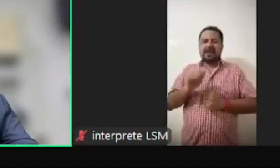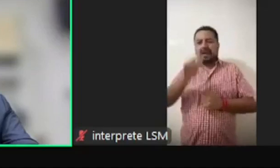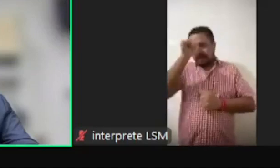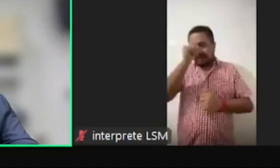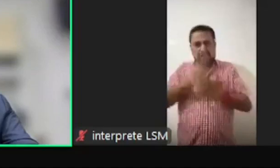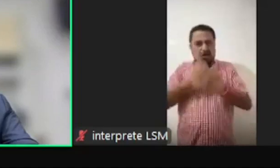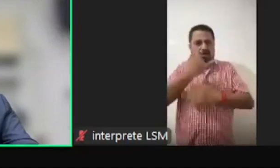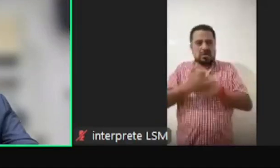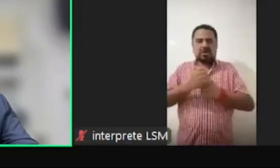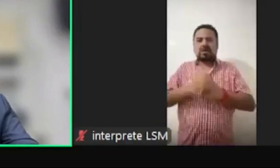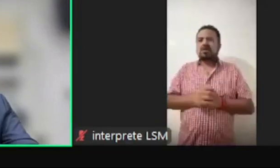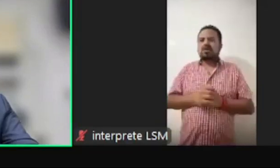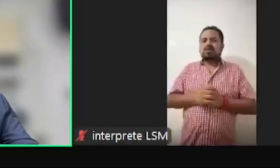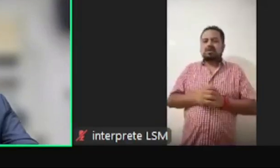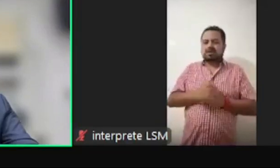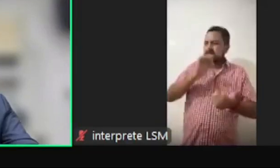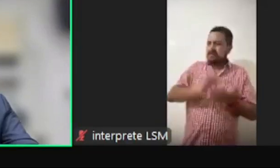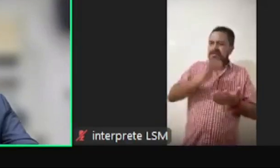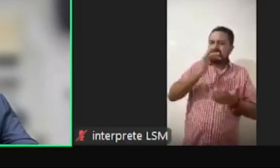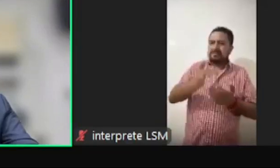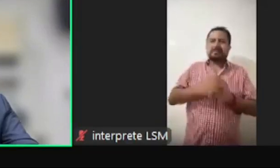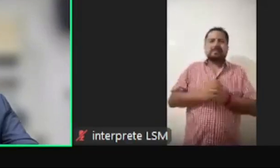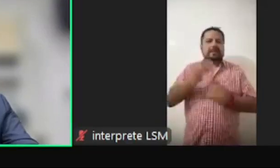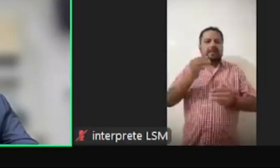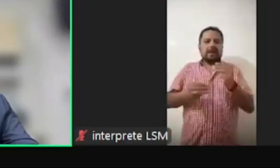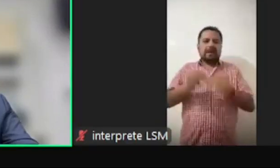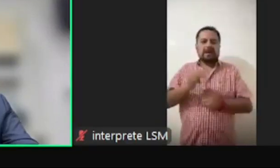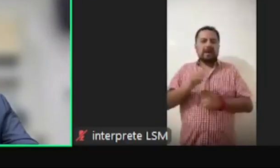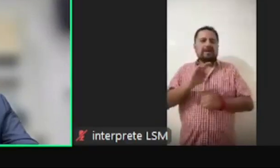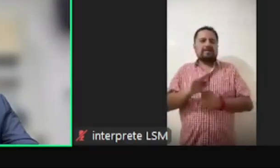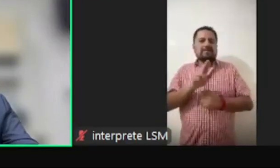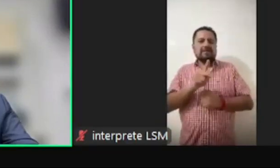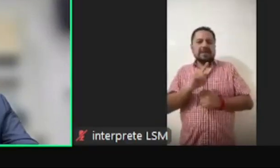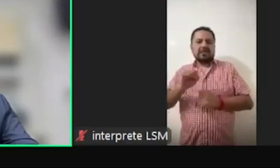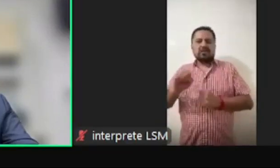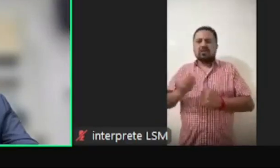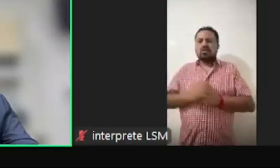proyecto. Gracias, magistrada, magistrada y la Rosa.